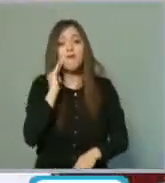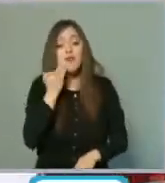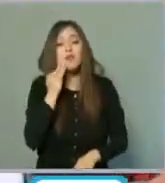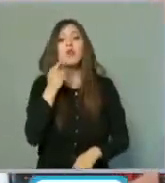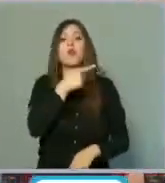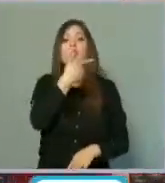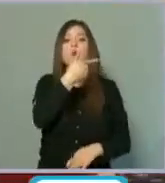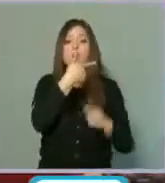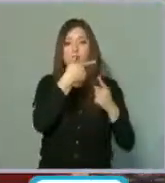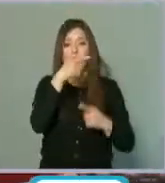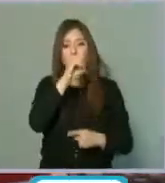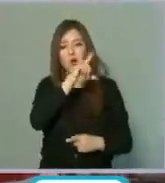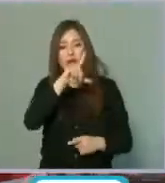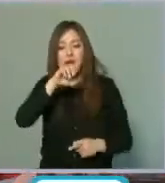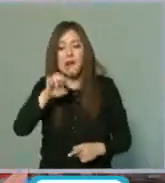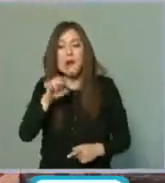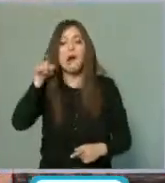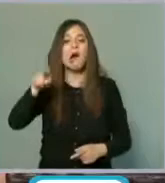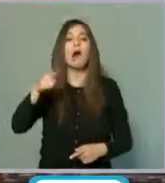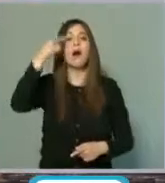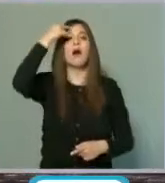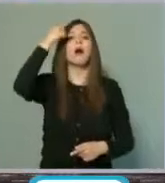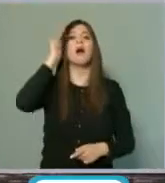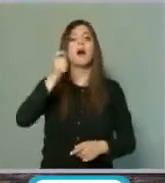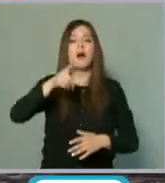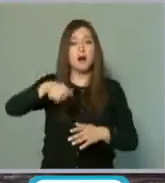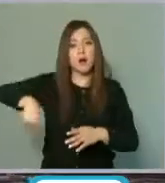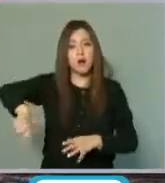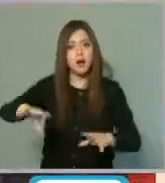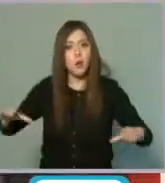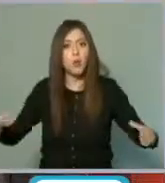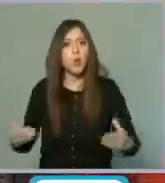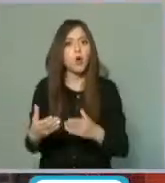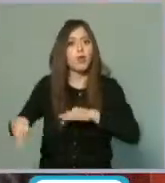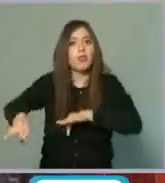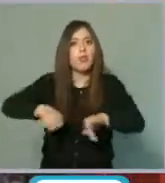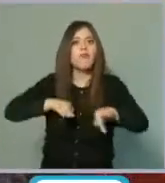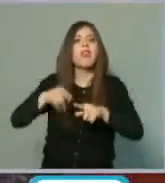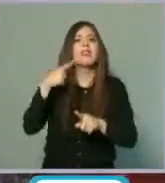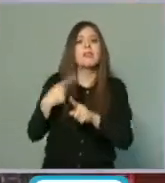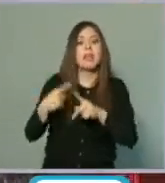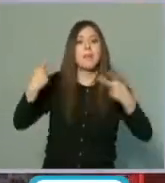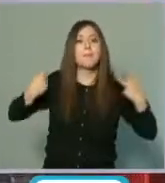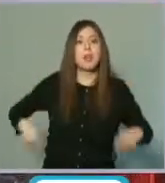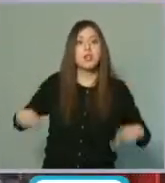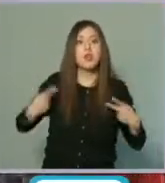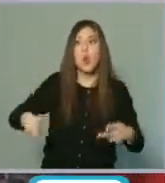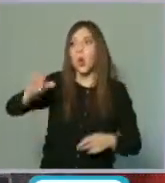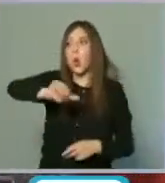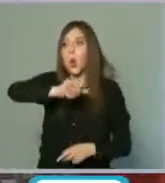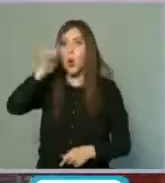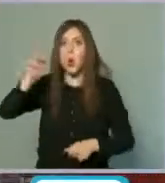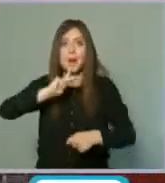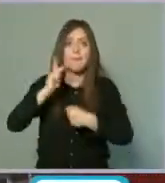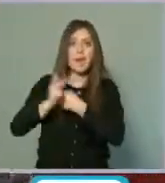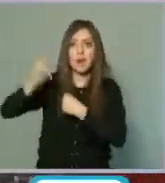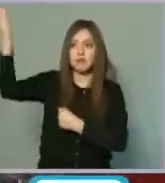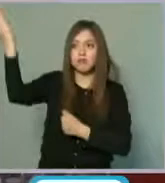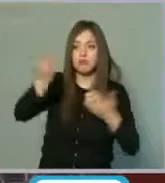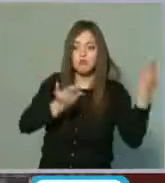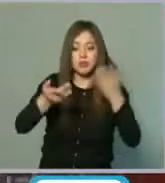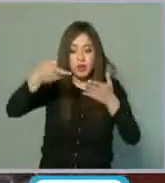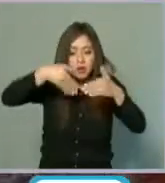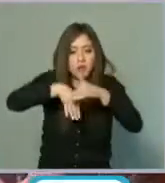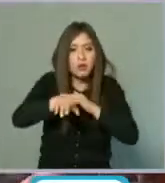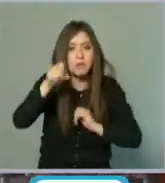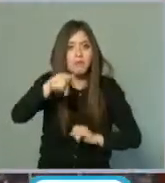cuales están, pues bueno, con la base de sus empleados son gente que viene de otros países, gente con mucho talento, que varios de ellos están dentro de este programa